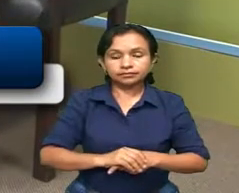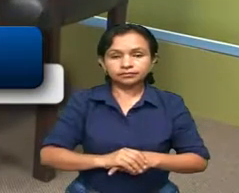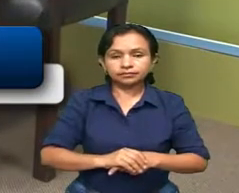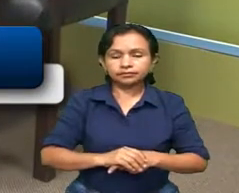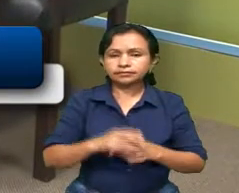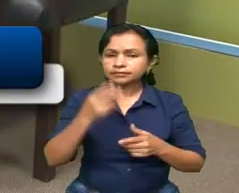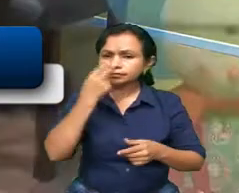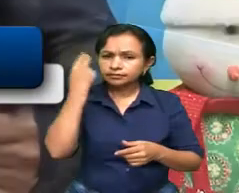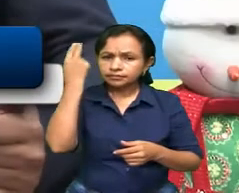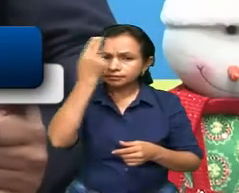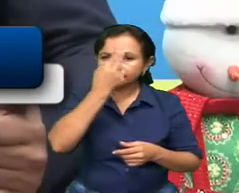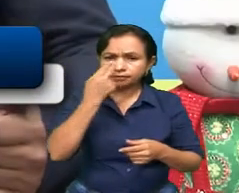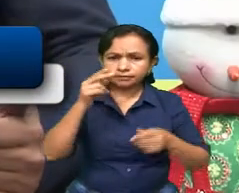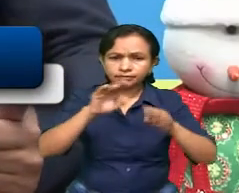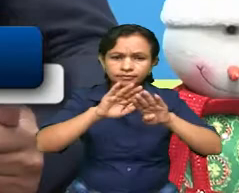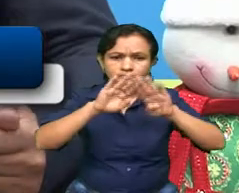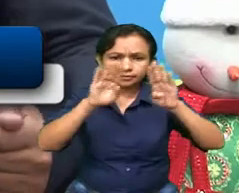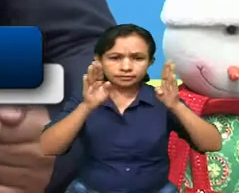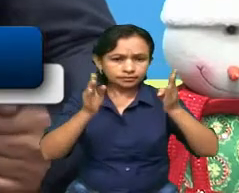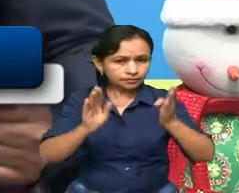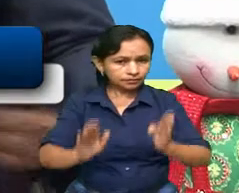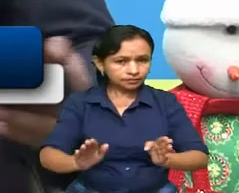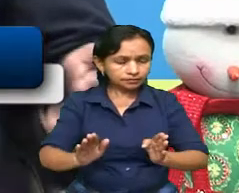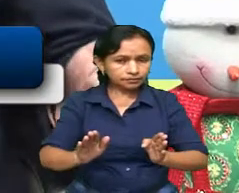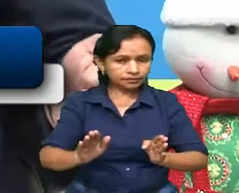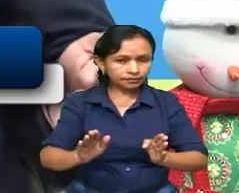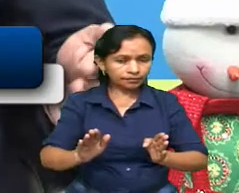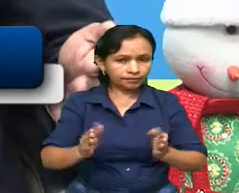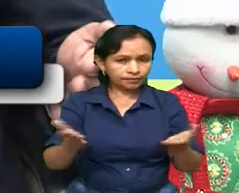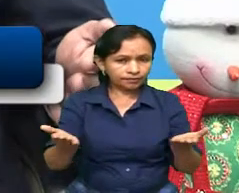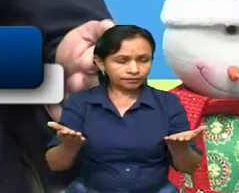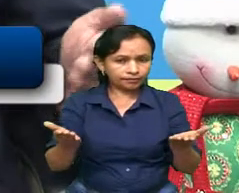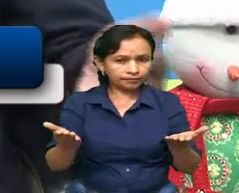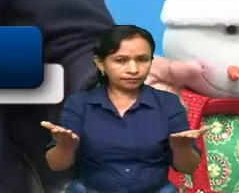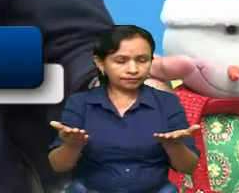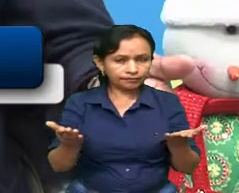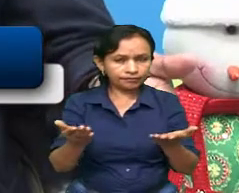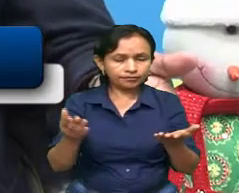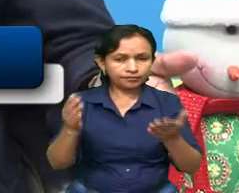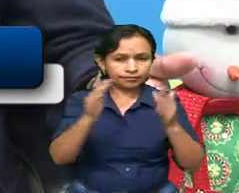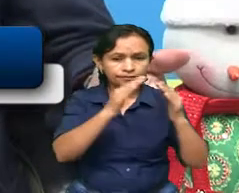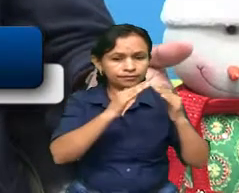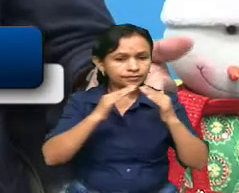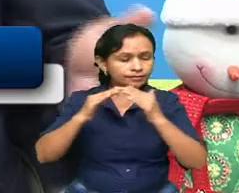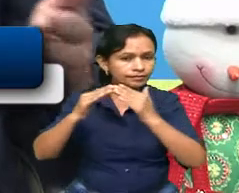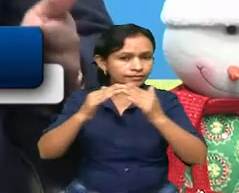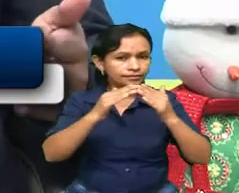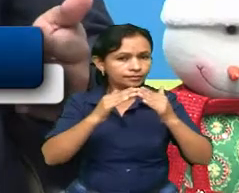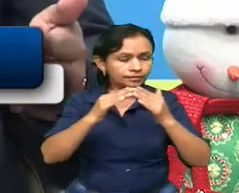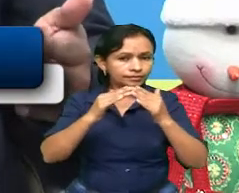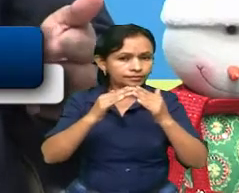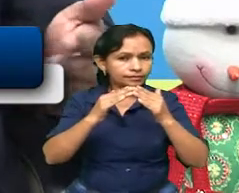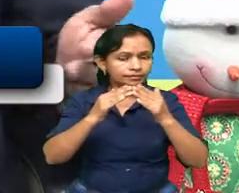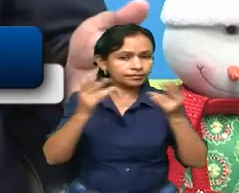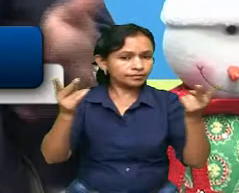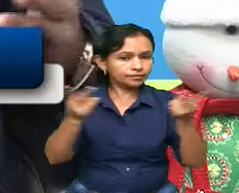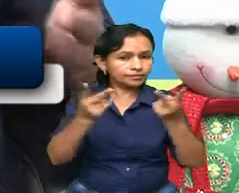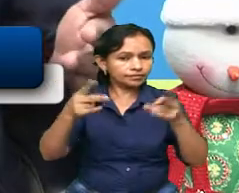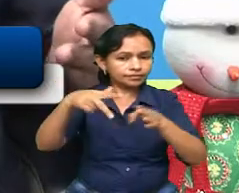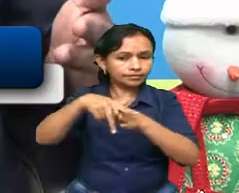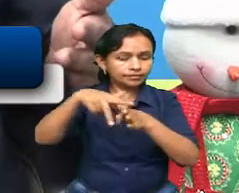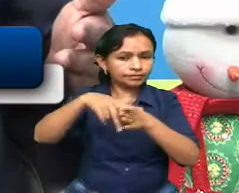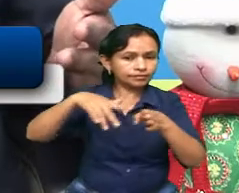que una mujer no sea de la ciudad y que vive en el